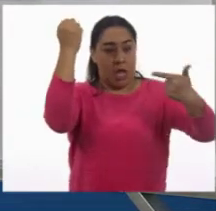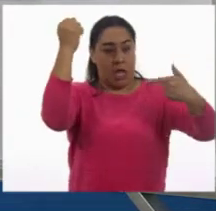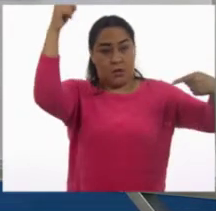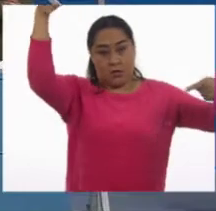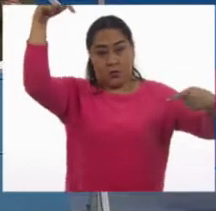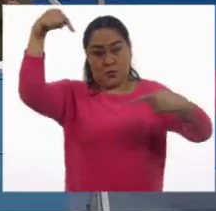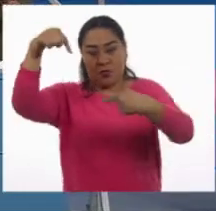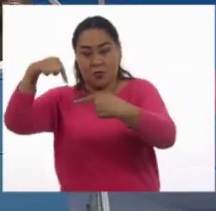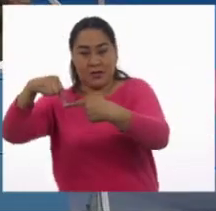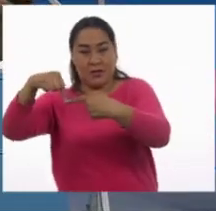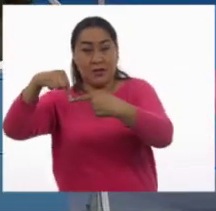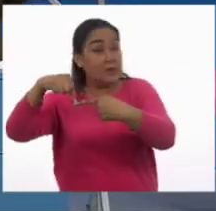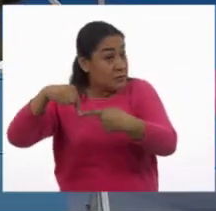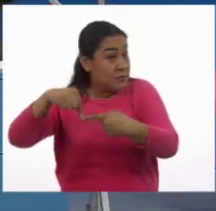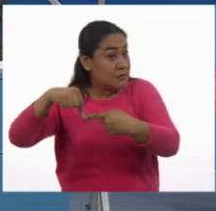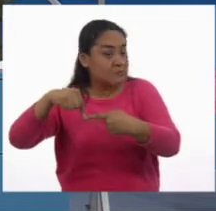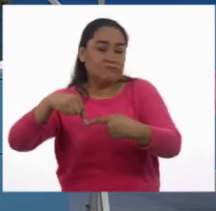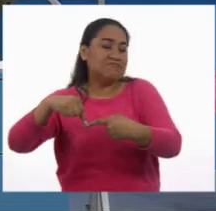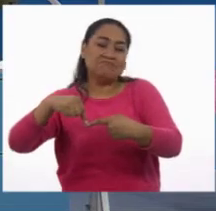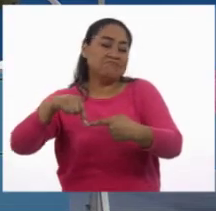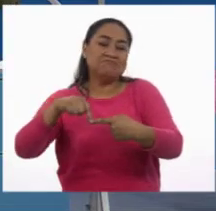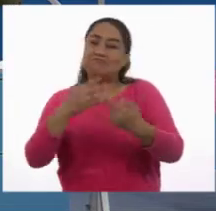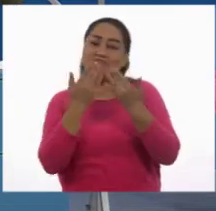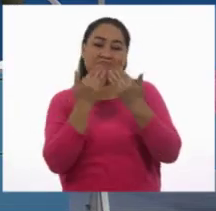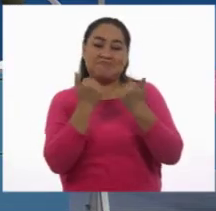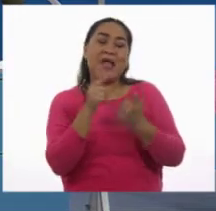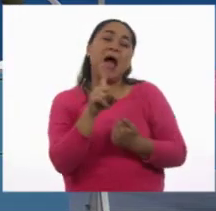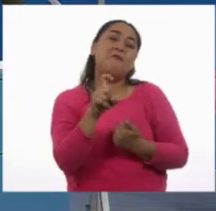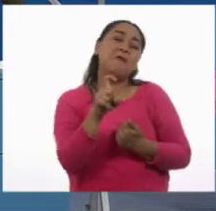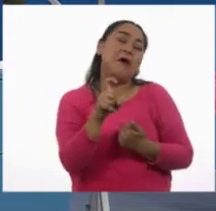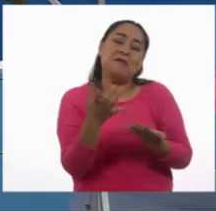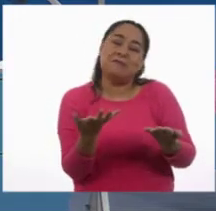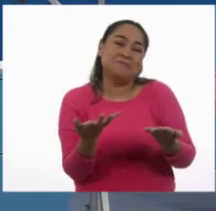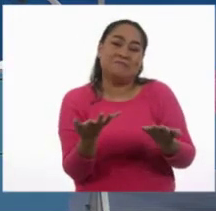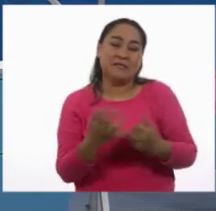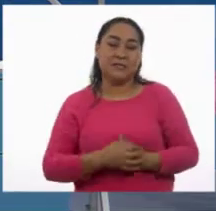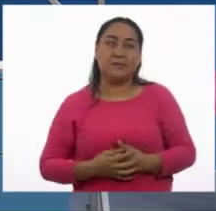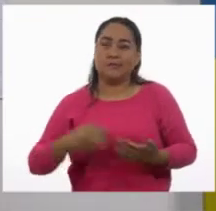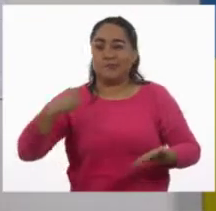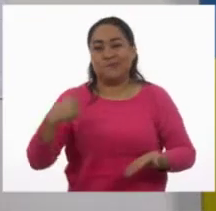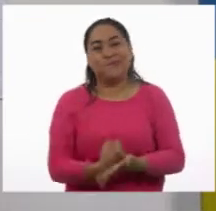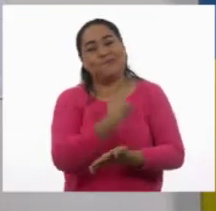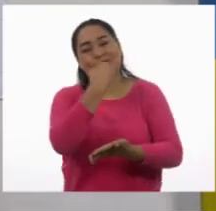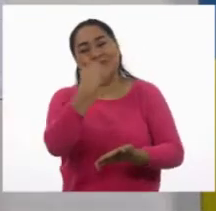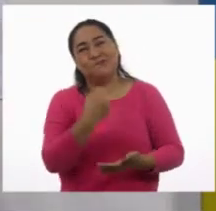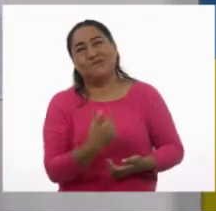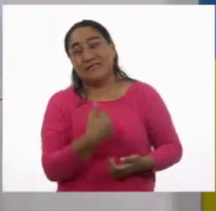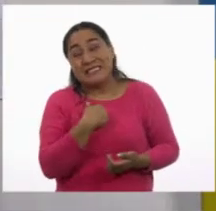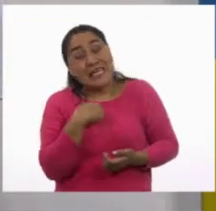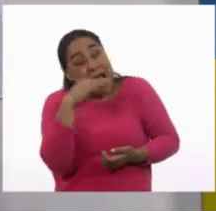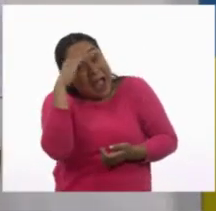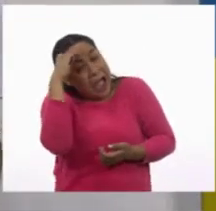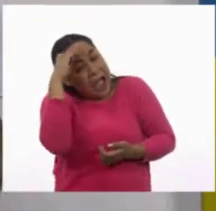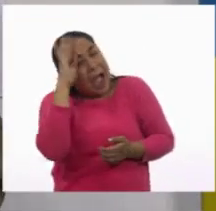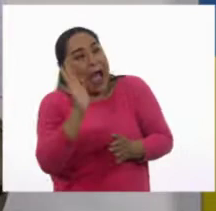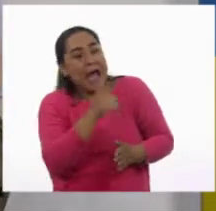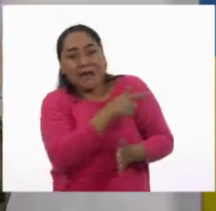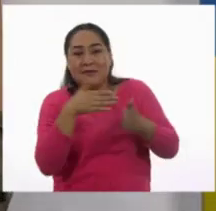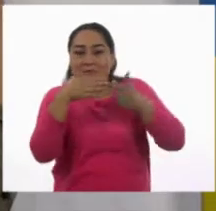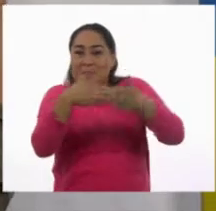Agua. Ash. Qué tristeza. Yo pensé que ya te iba a